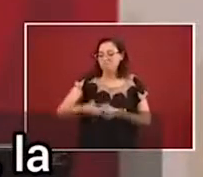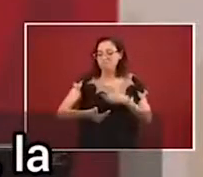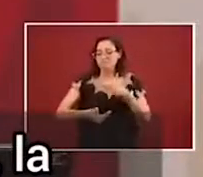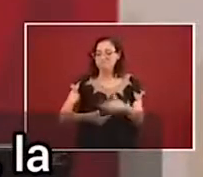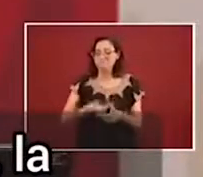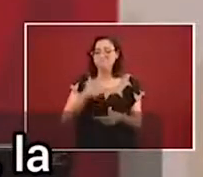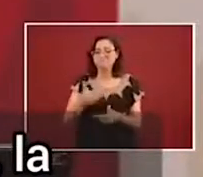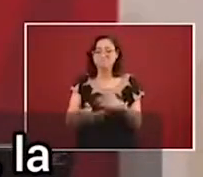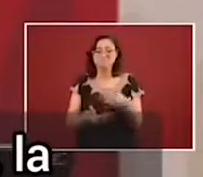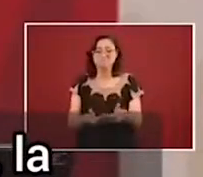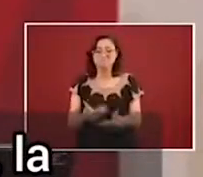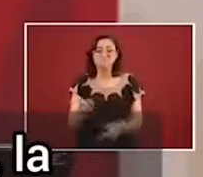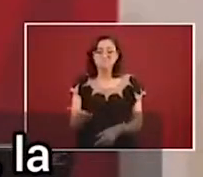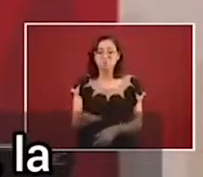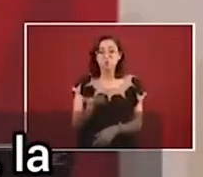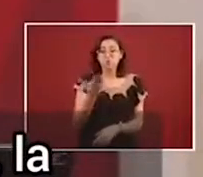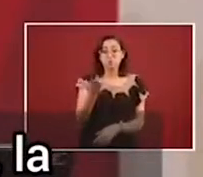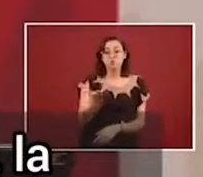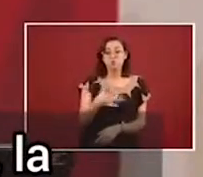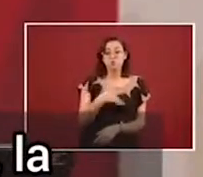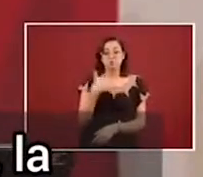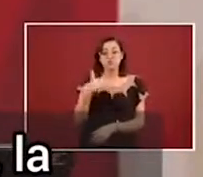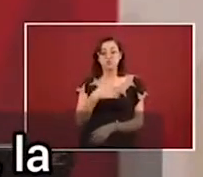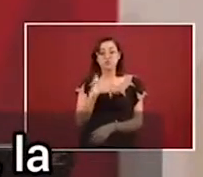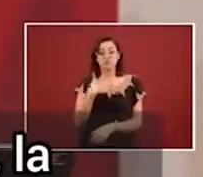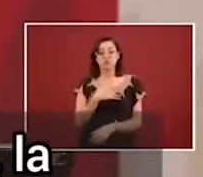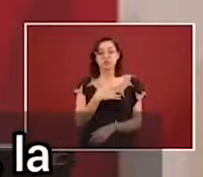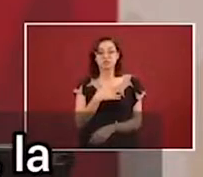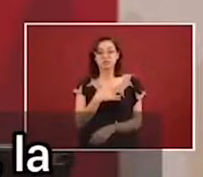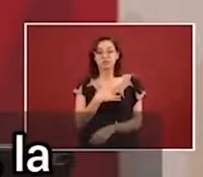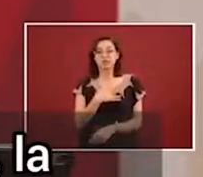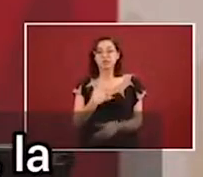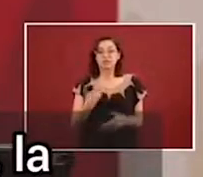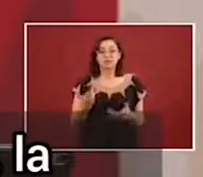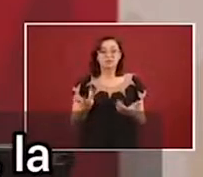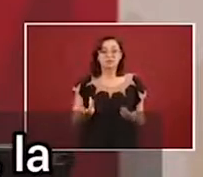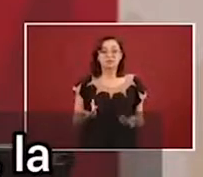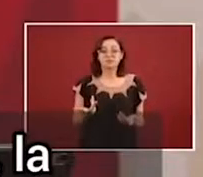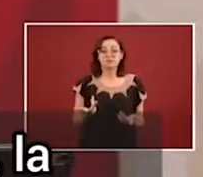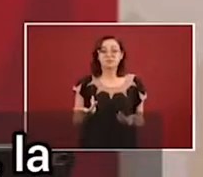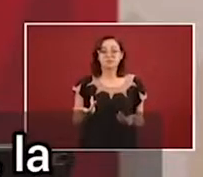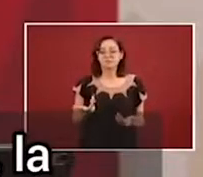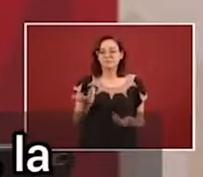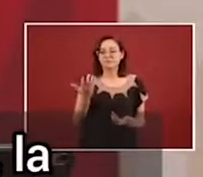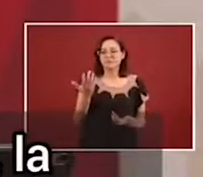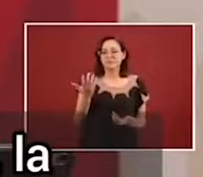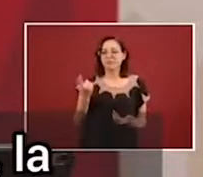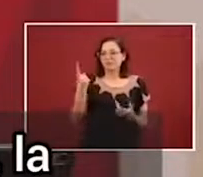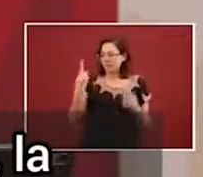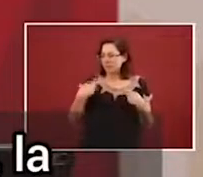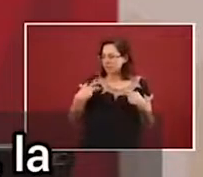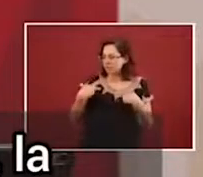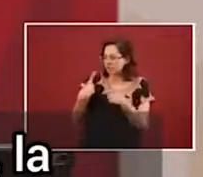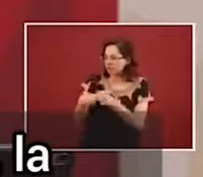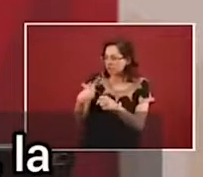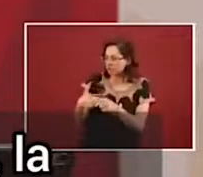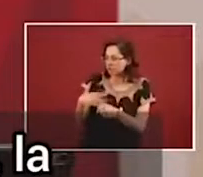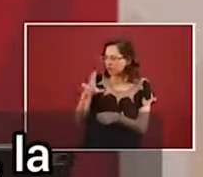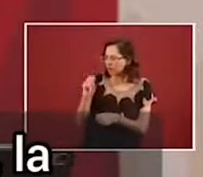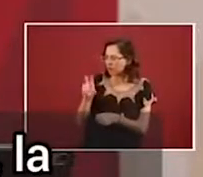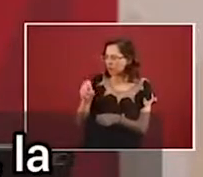muy probable que usted no conozca aún la más gran mayoría de quienes nos escuchan no conozca una persona con kobe